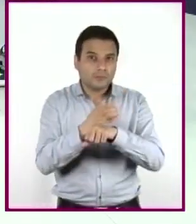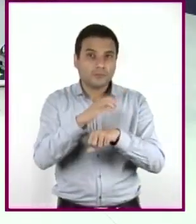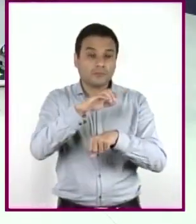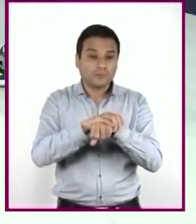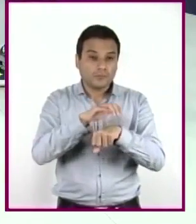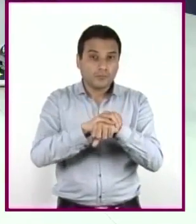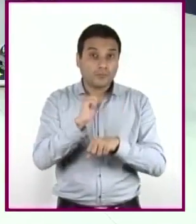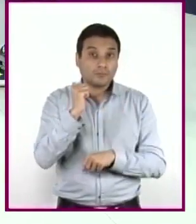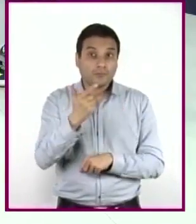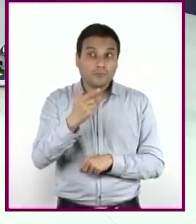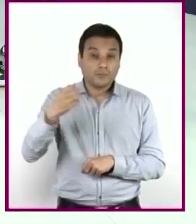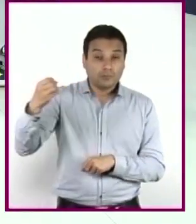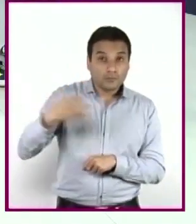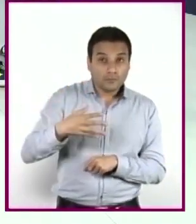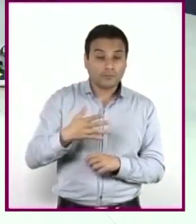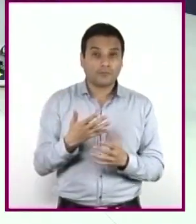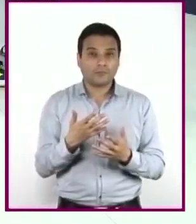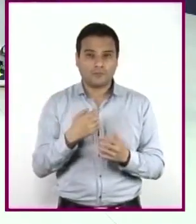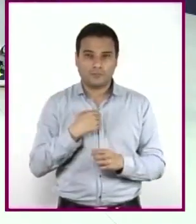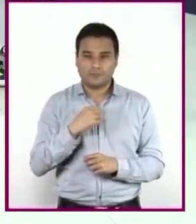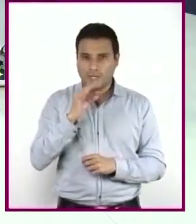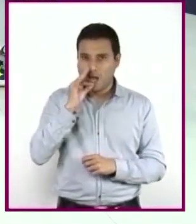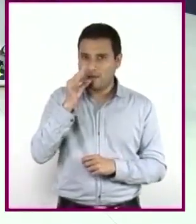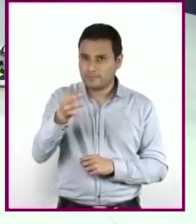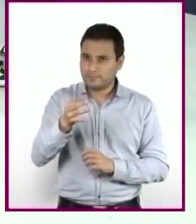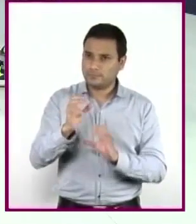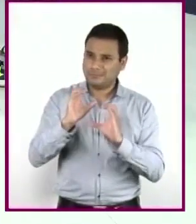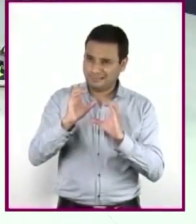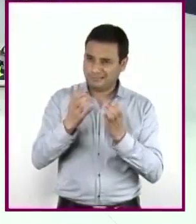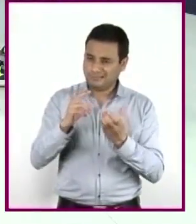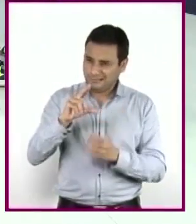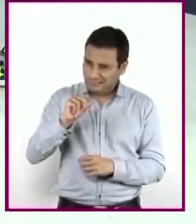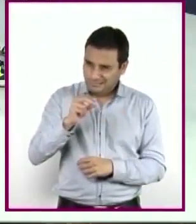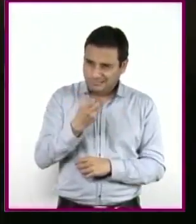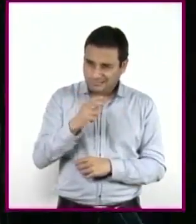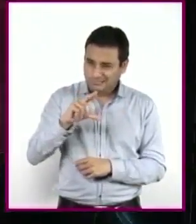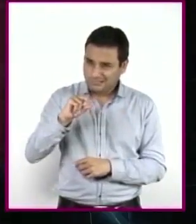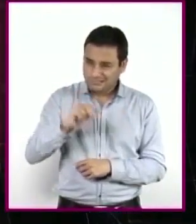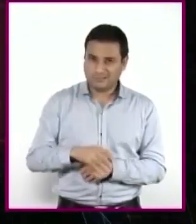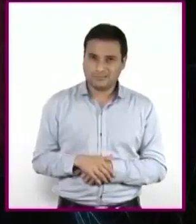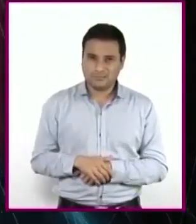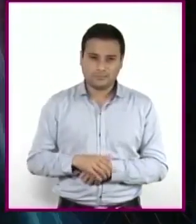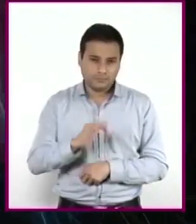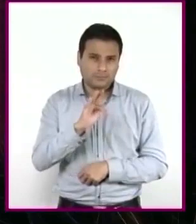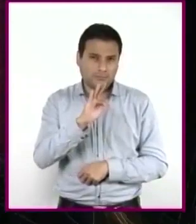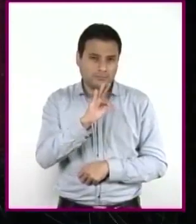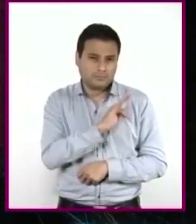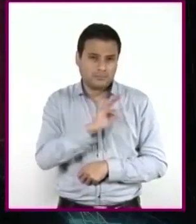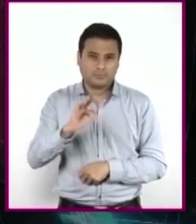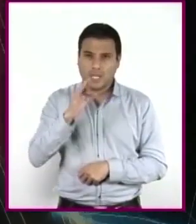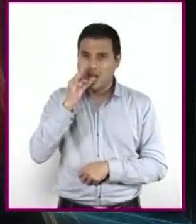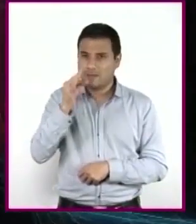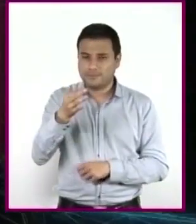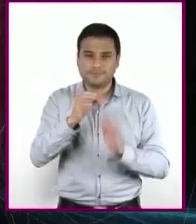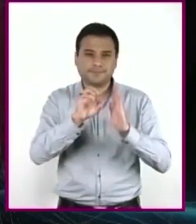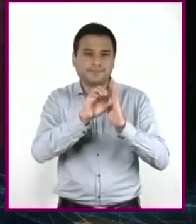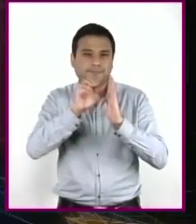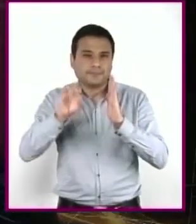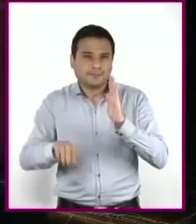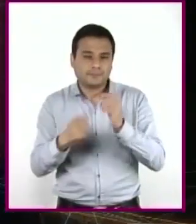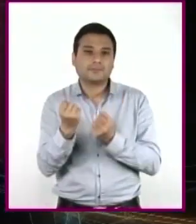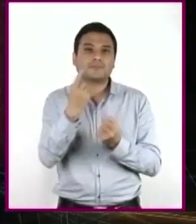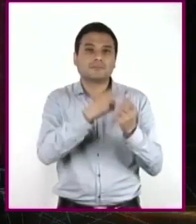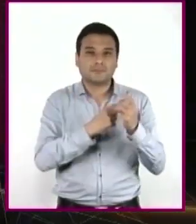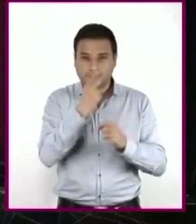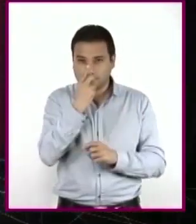su número de WhatsApp, pedirle que no lo haga, ¿no creen? Como lo hacen, por decir, con las cadenas que por lo general piden, no rompas